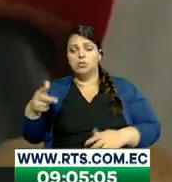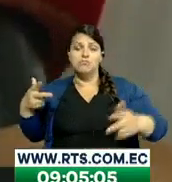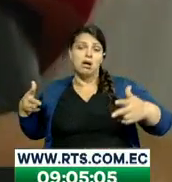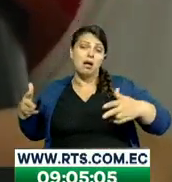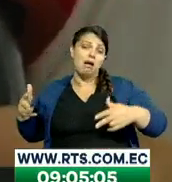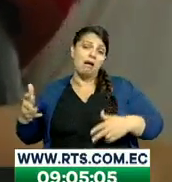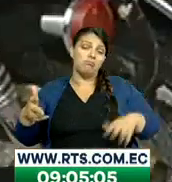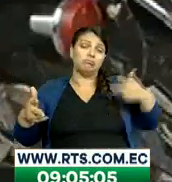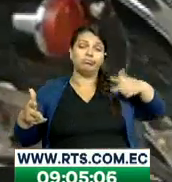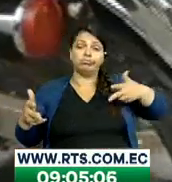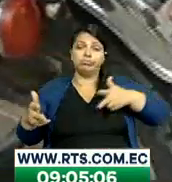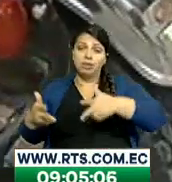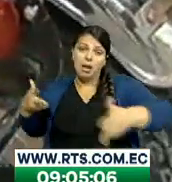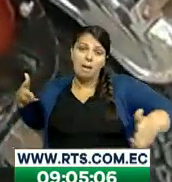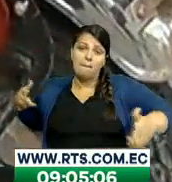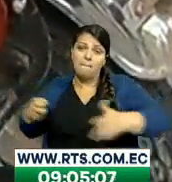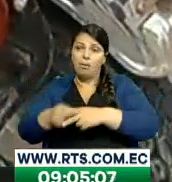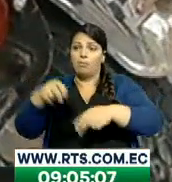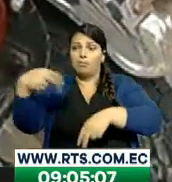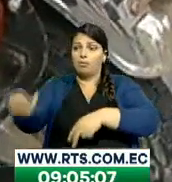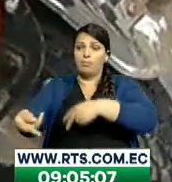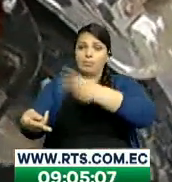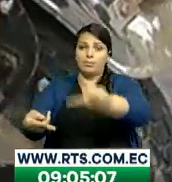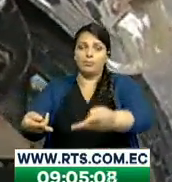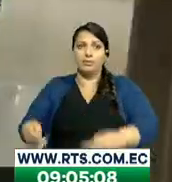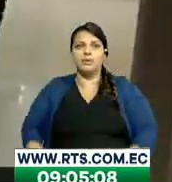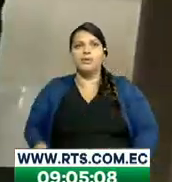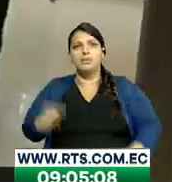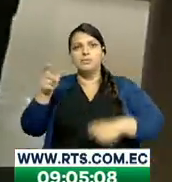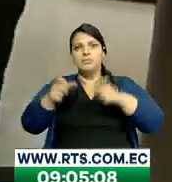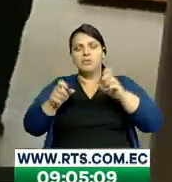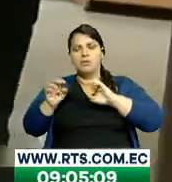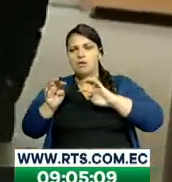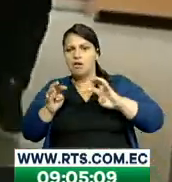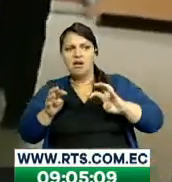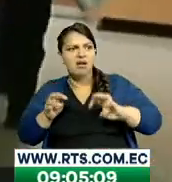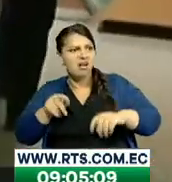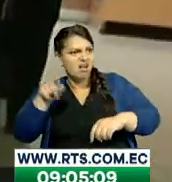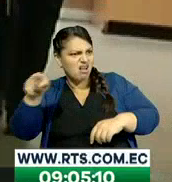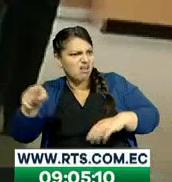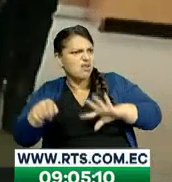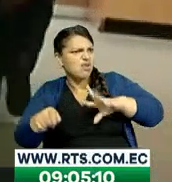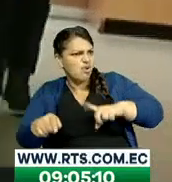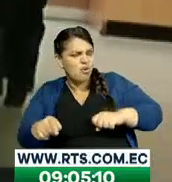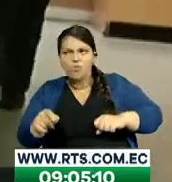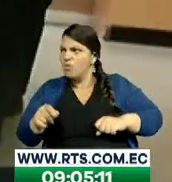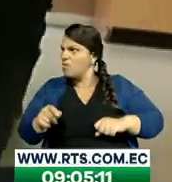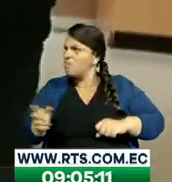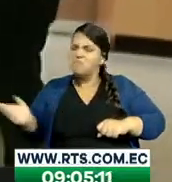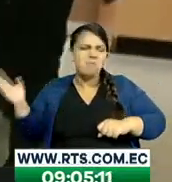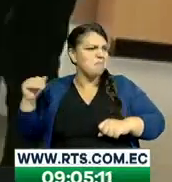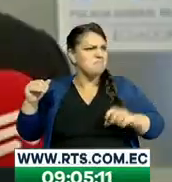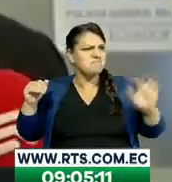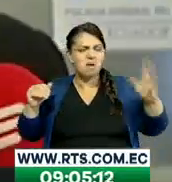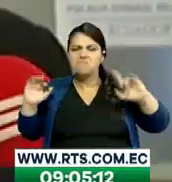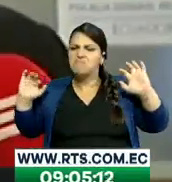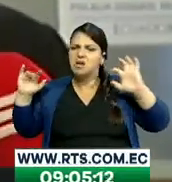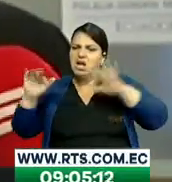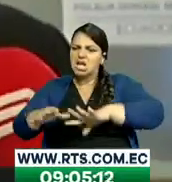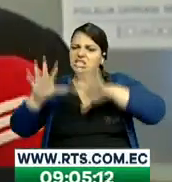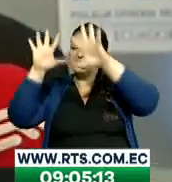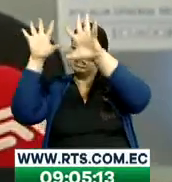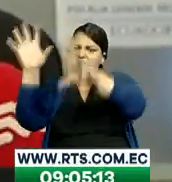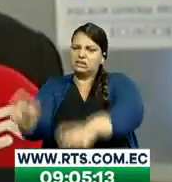salieran rápido ahí. Los sujetos fueron llevados hasta la fiscalía, donde fueron puestos a órdenes de las autoridades competentes. Y